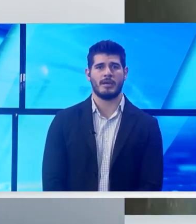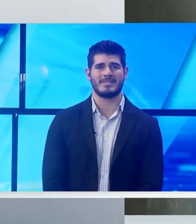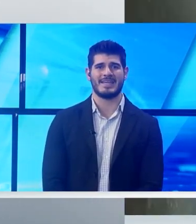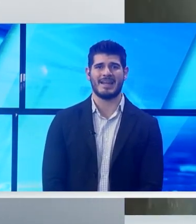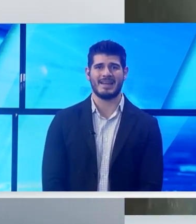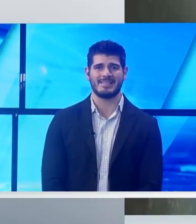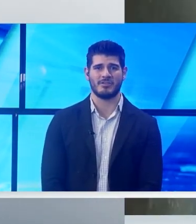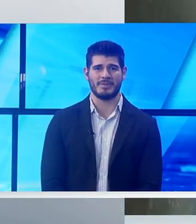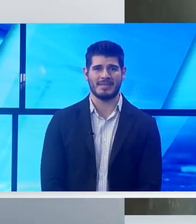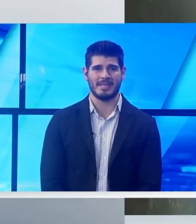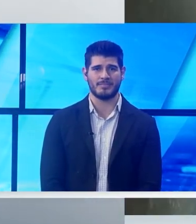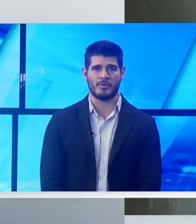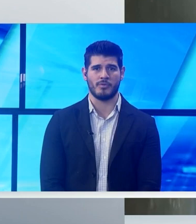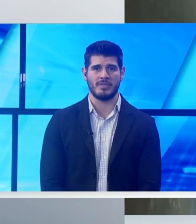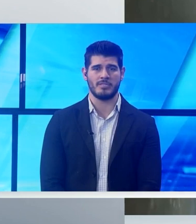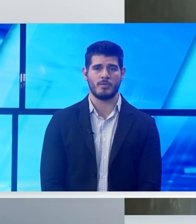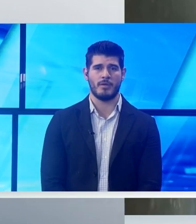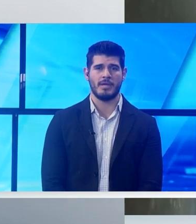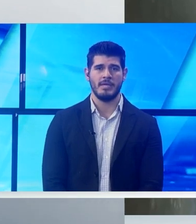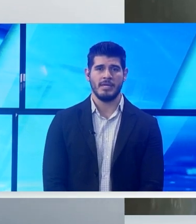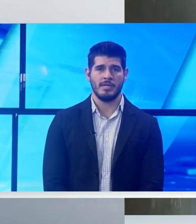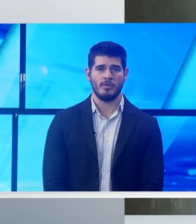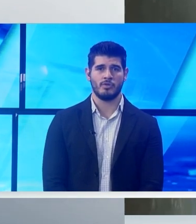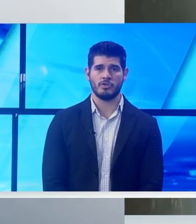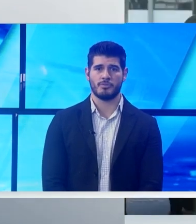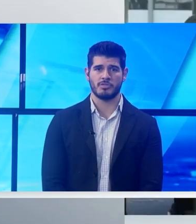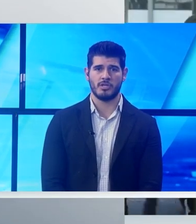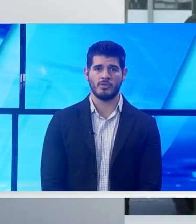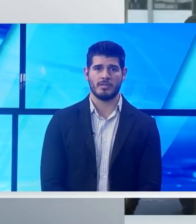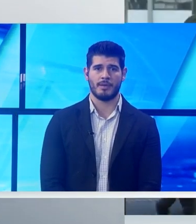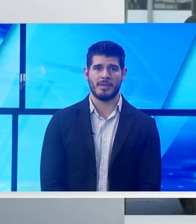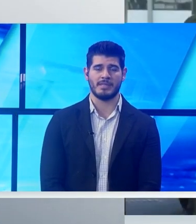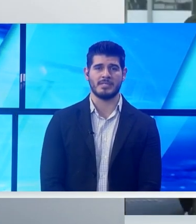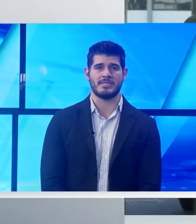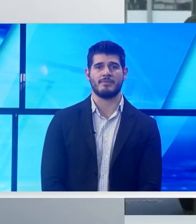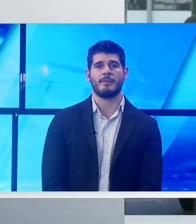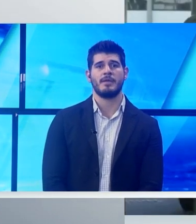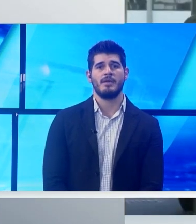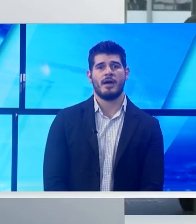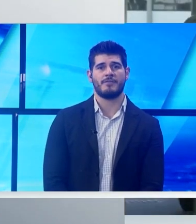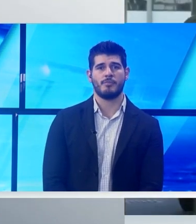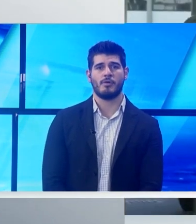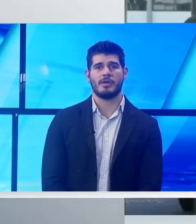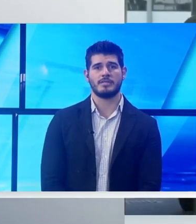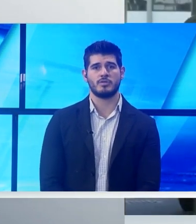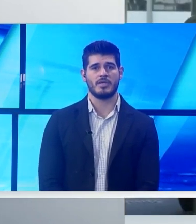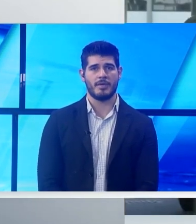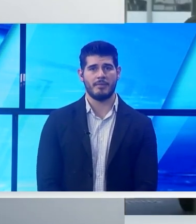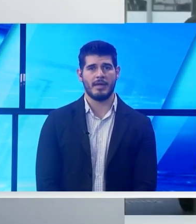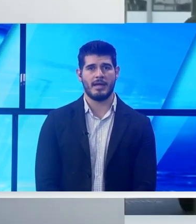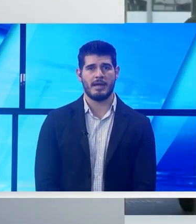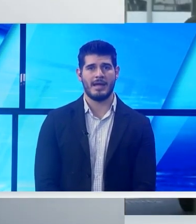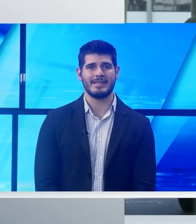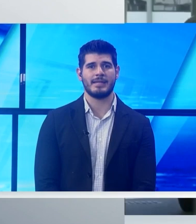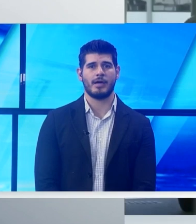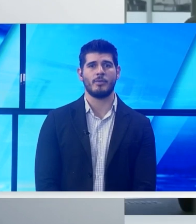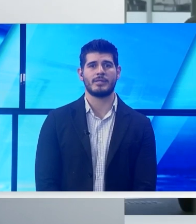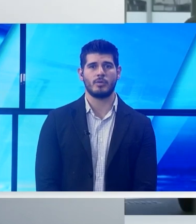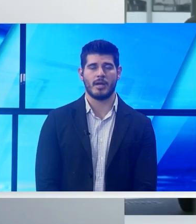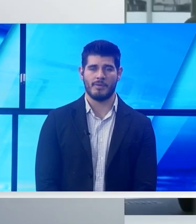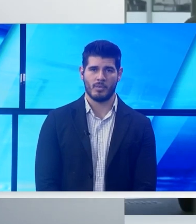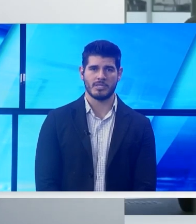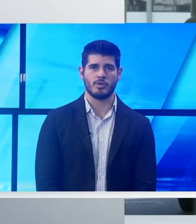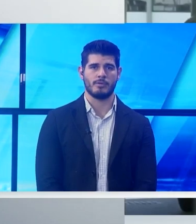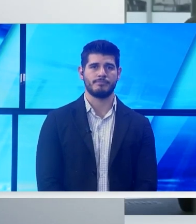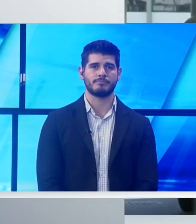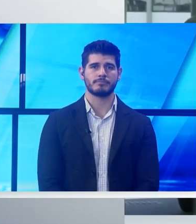de camas generales en hospitales por COVID-19 y de un 2% en terapia intensiva. Afirmó que esto se debe a la alta cobertura